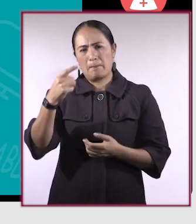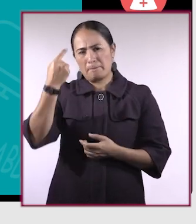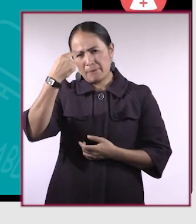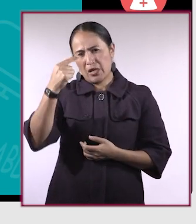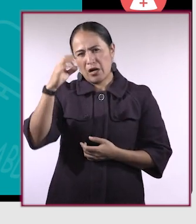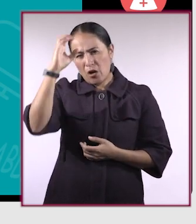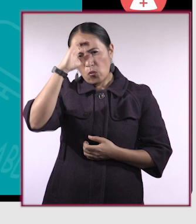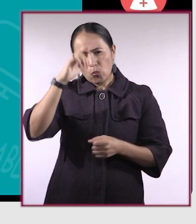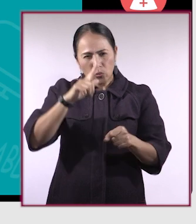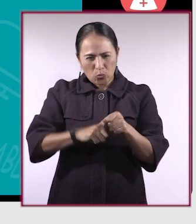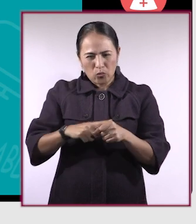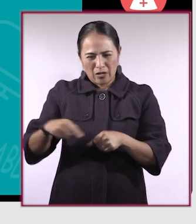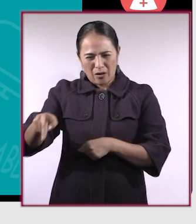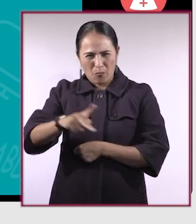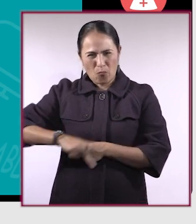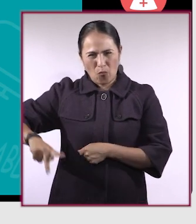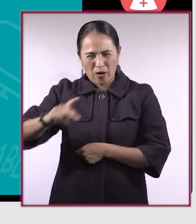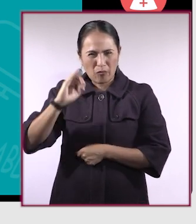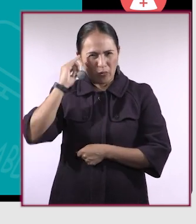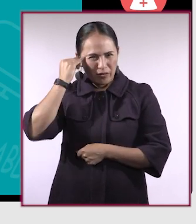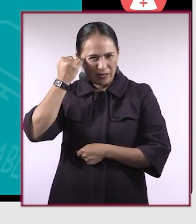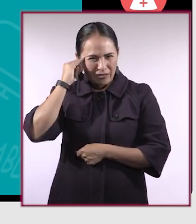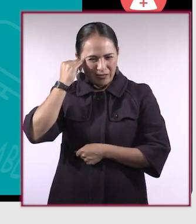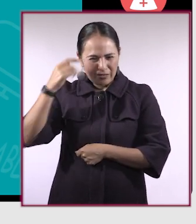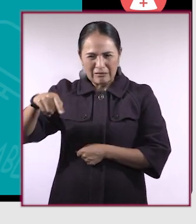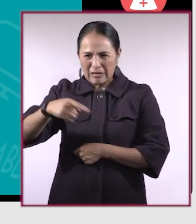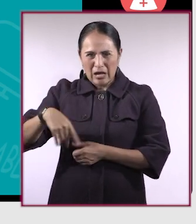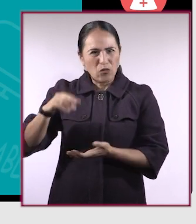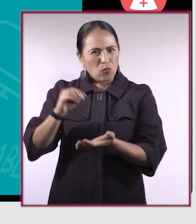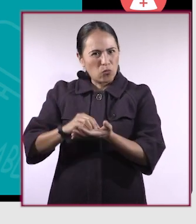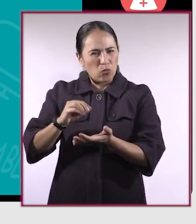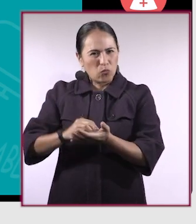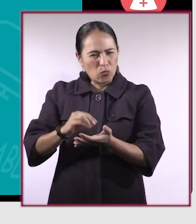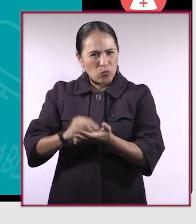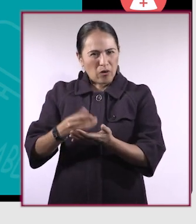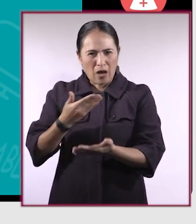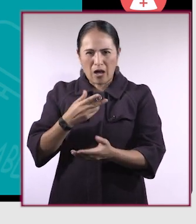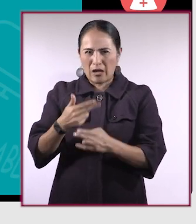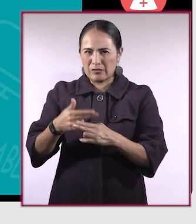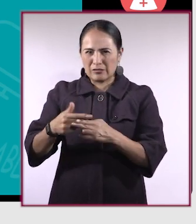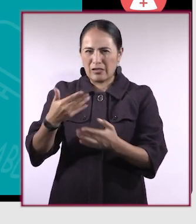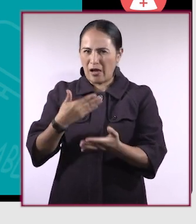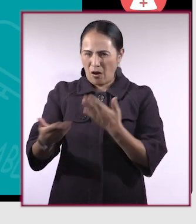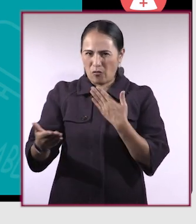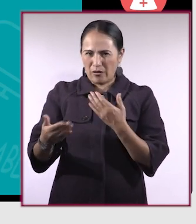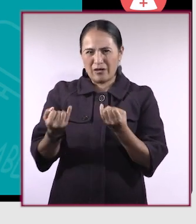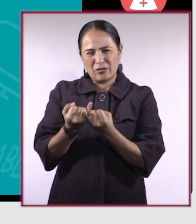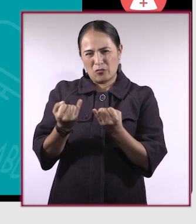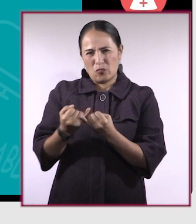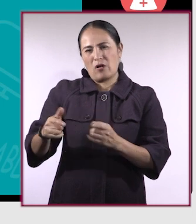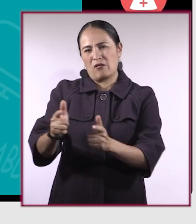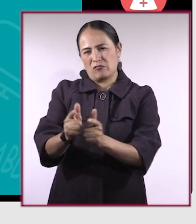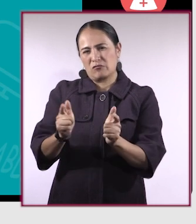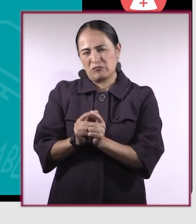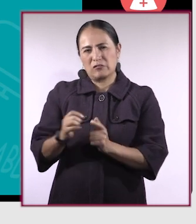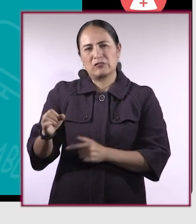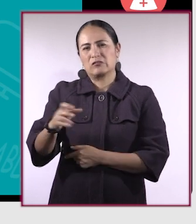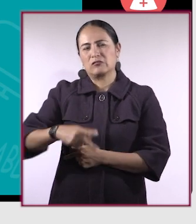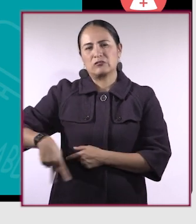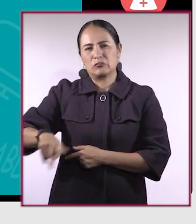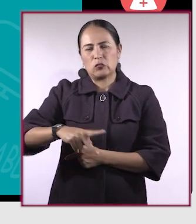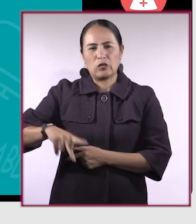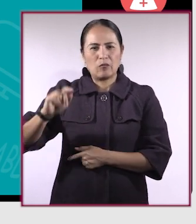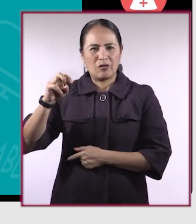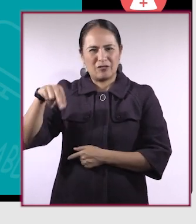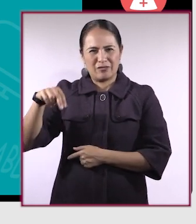que las culturas indígenas se hayan mantenido hasta la actualidad, entre ellas la lengua náhuatl. Claro, ¿y